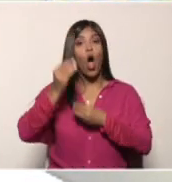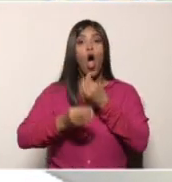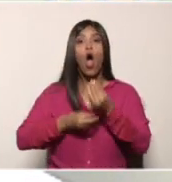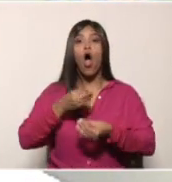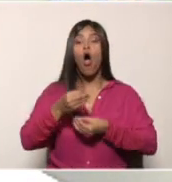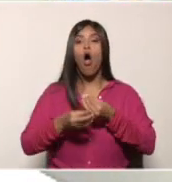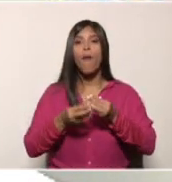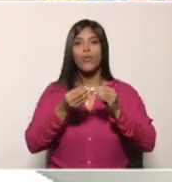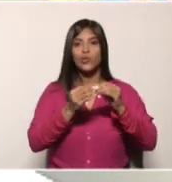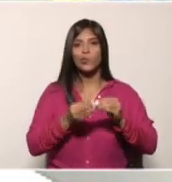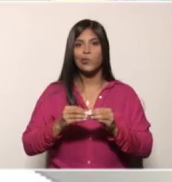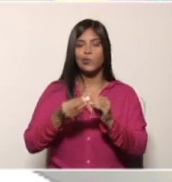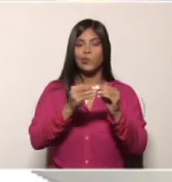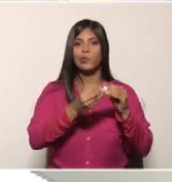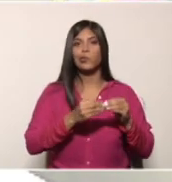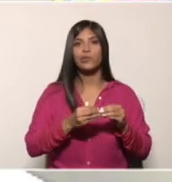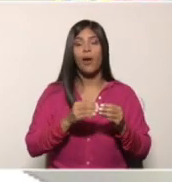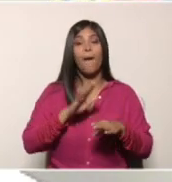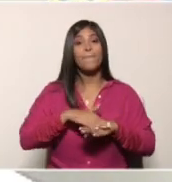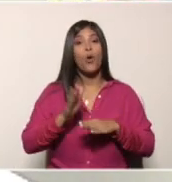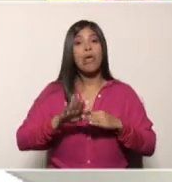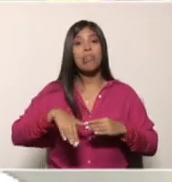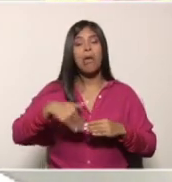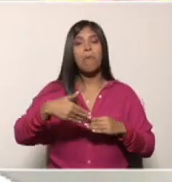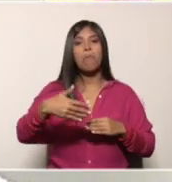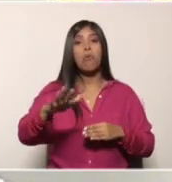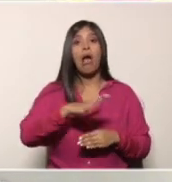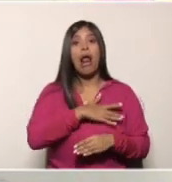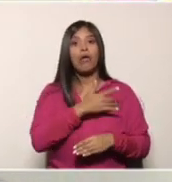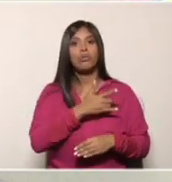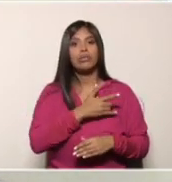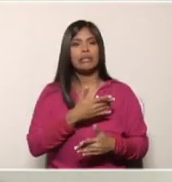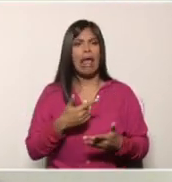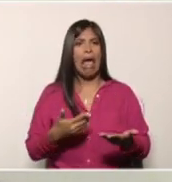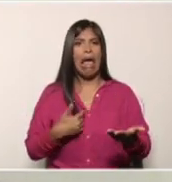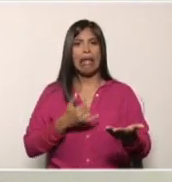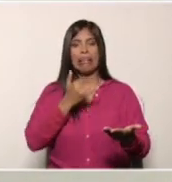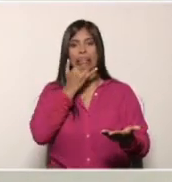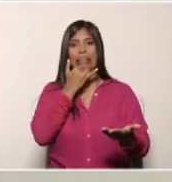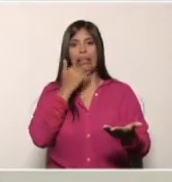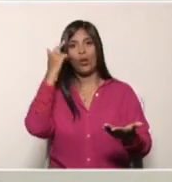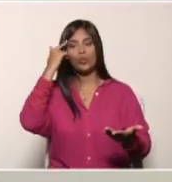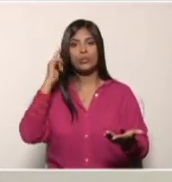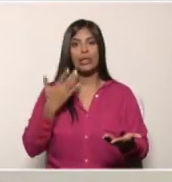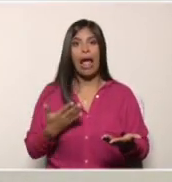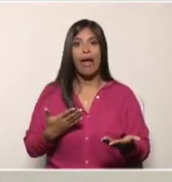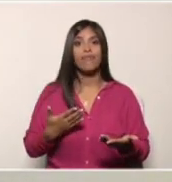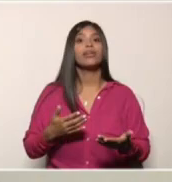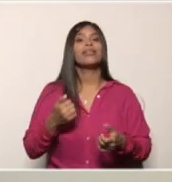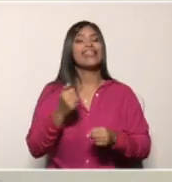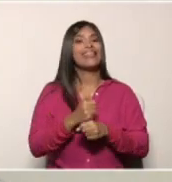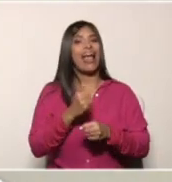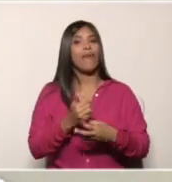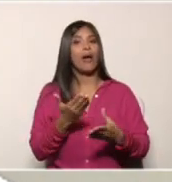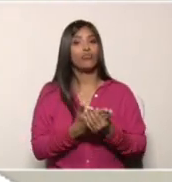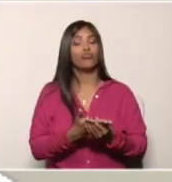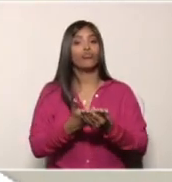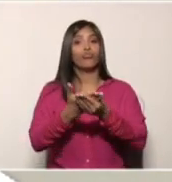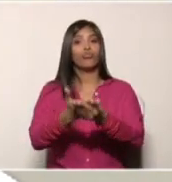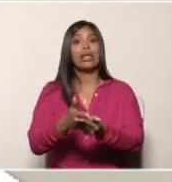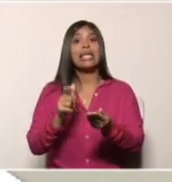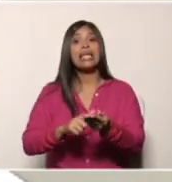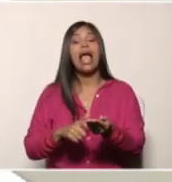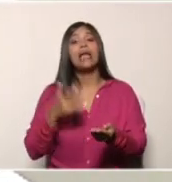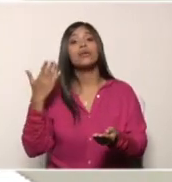tener presente siempre esto, porque ya después ustedes irán a una universidad y los trabajos son muy